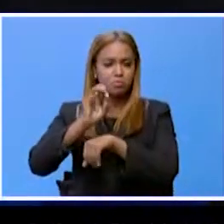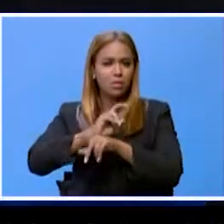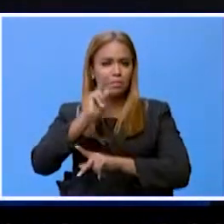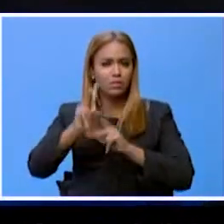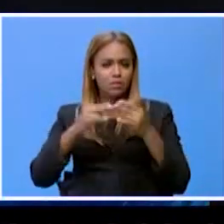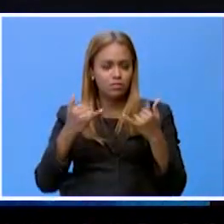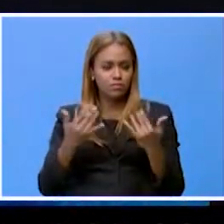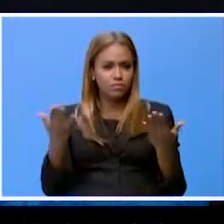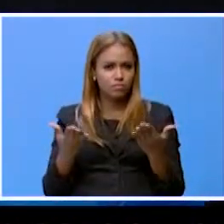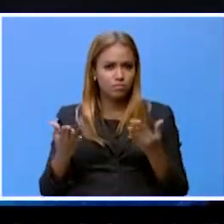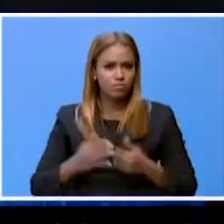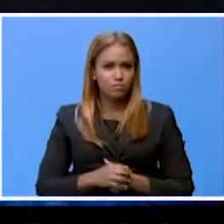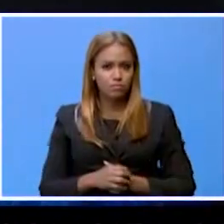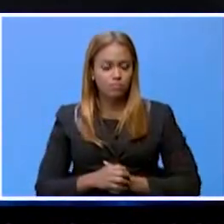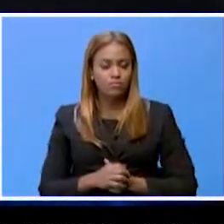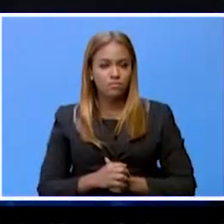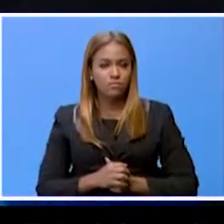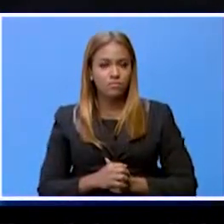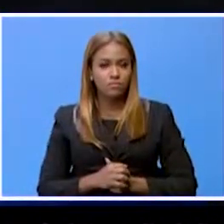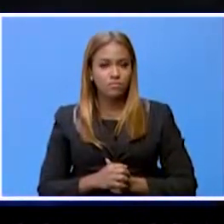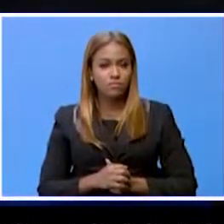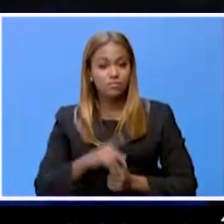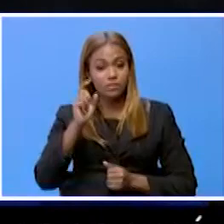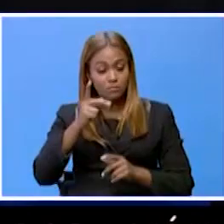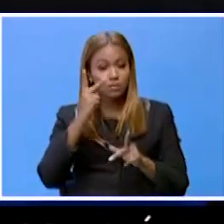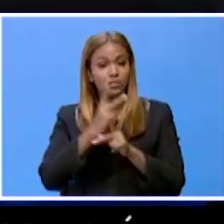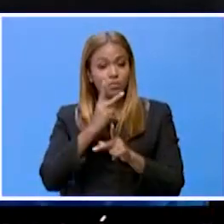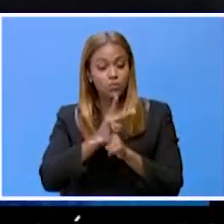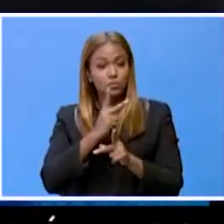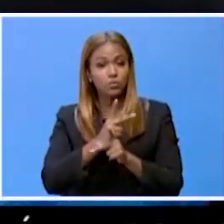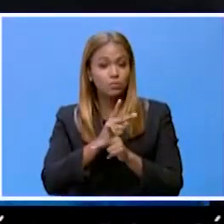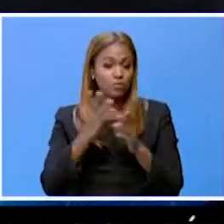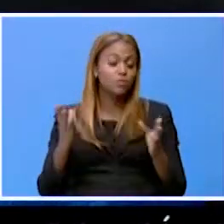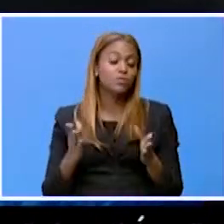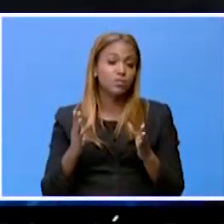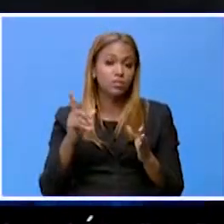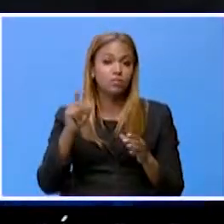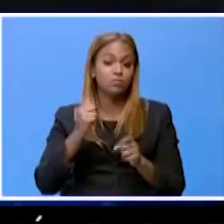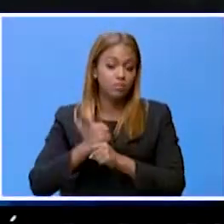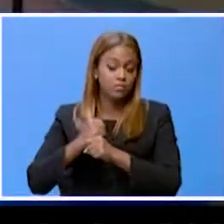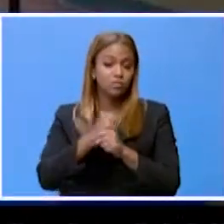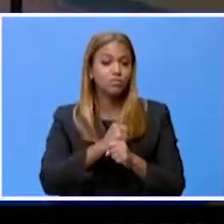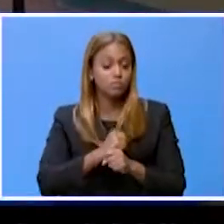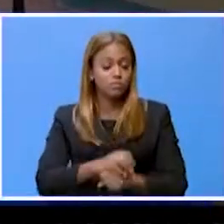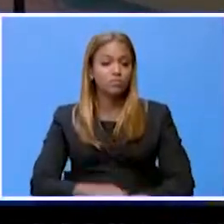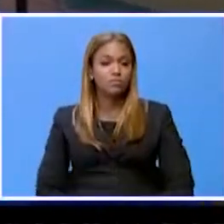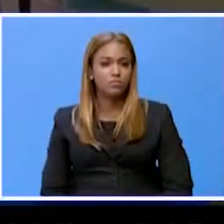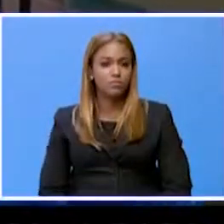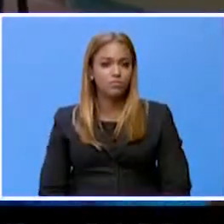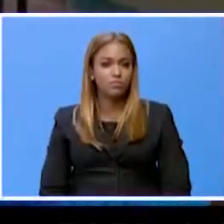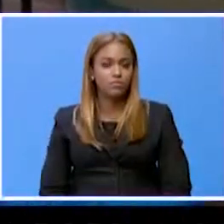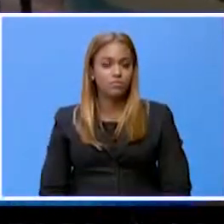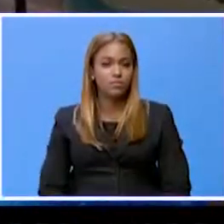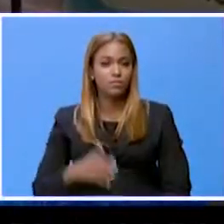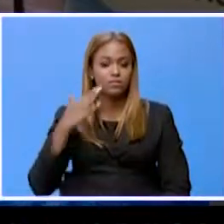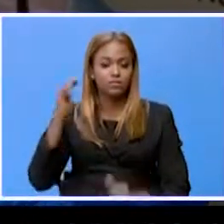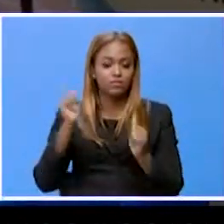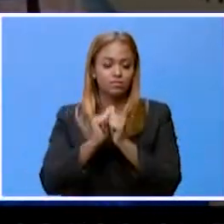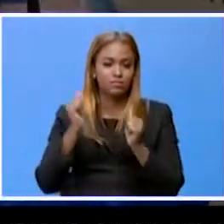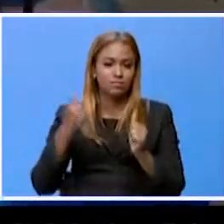que están de vacaciones? Que tomen prudencia, pero que lo hagan con seguridad. A juntarme con mi familia y a comer